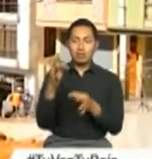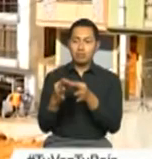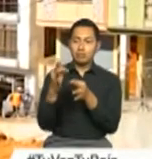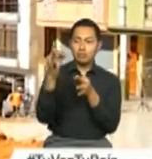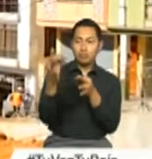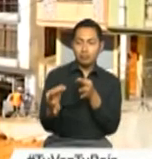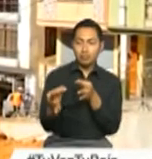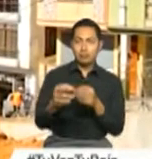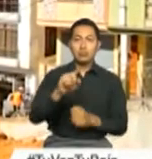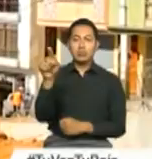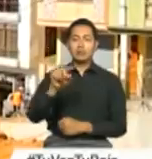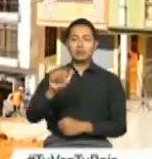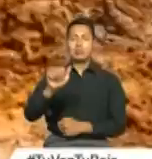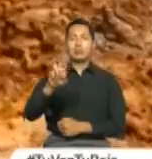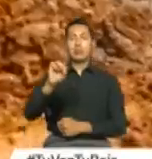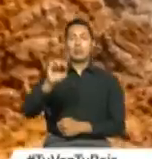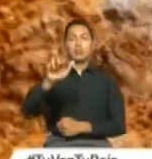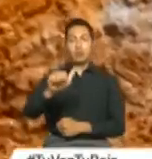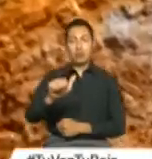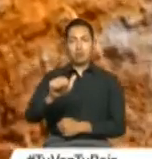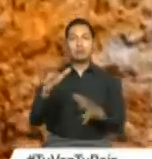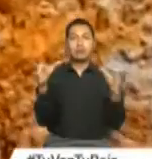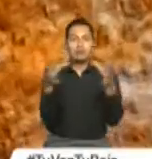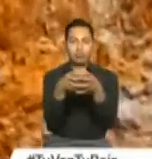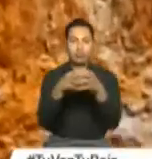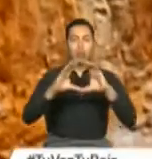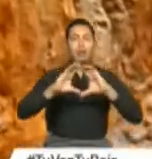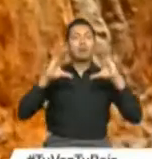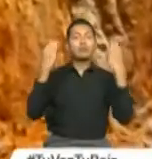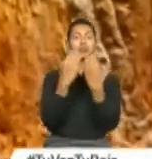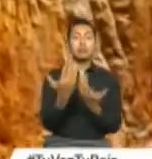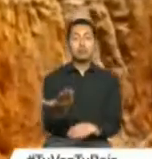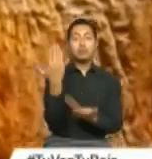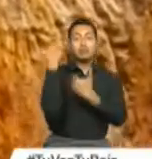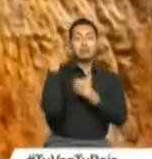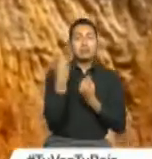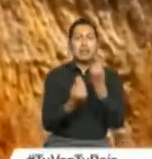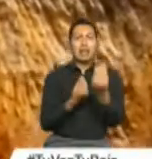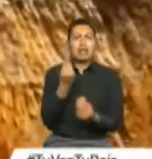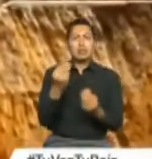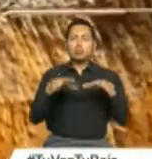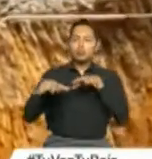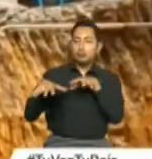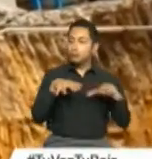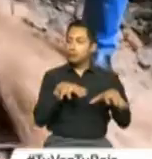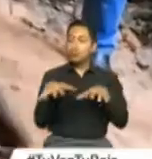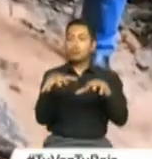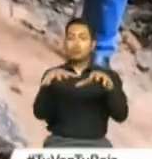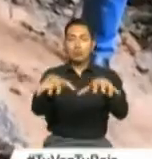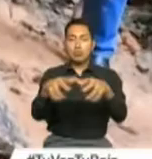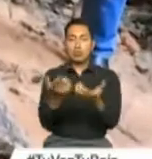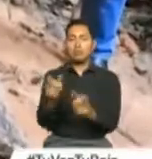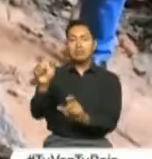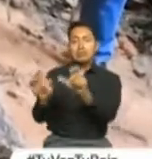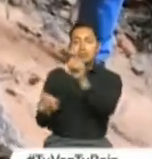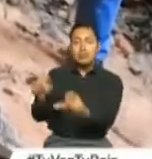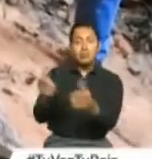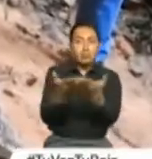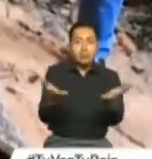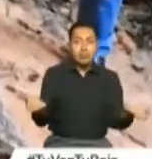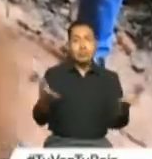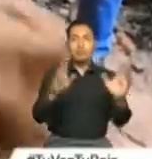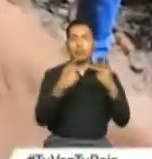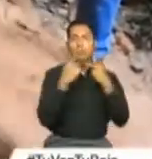Portobelo. Entre las tareas asignadas a este comité está la de coordinar intersectorialmente con los actores públicos y privados